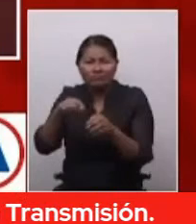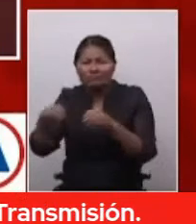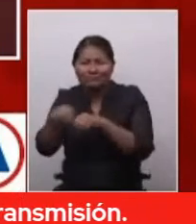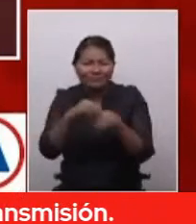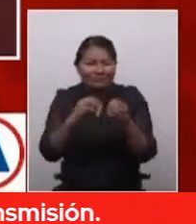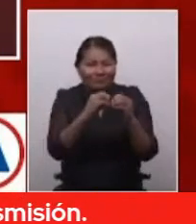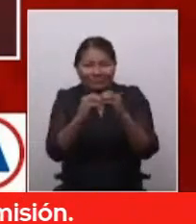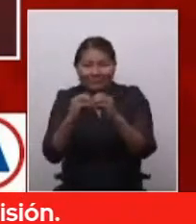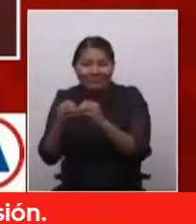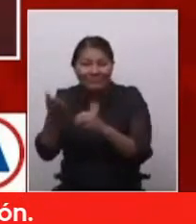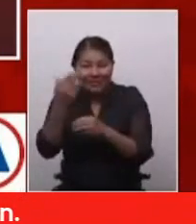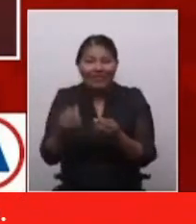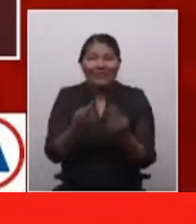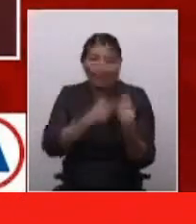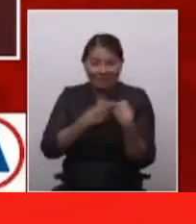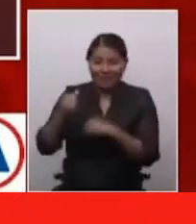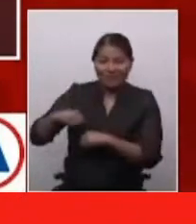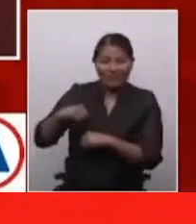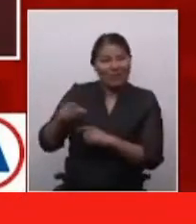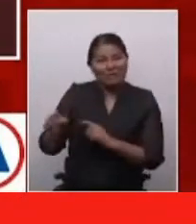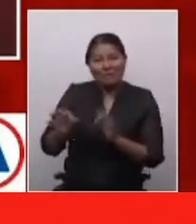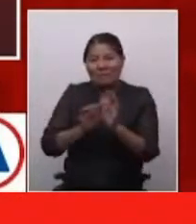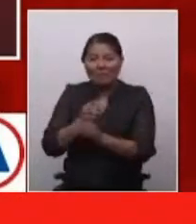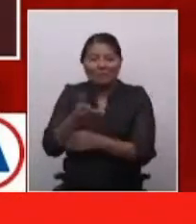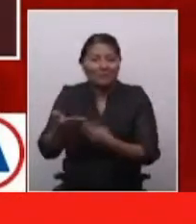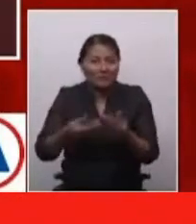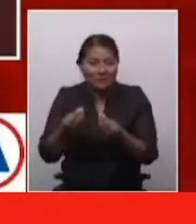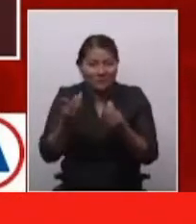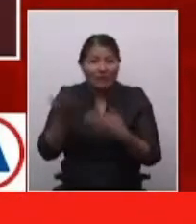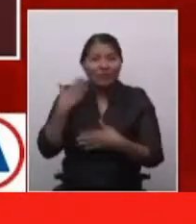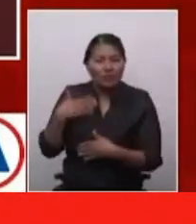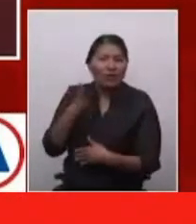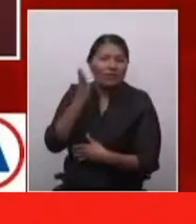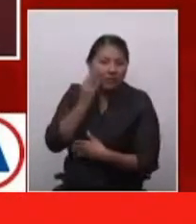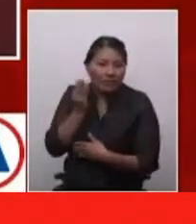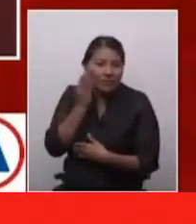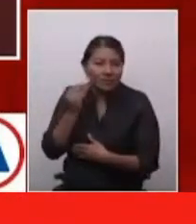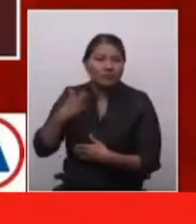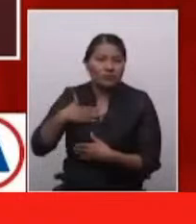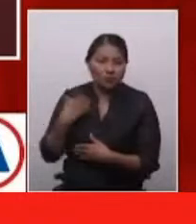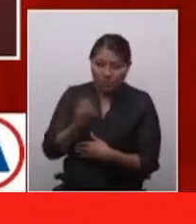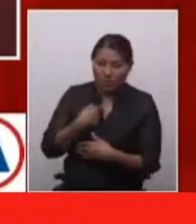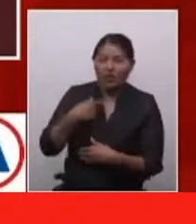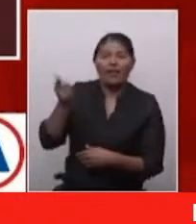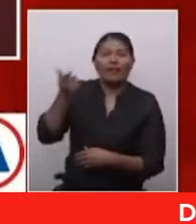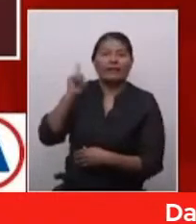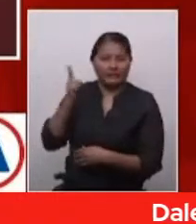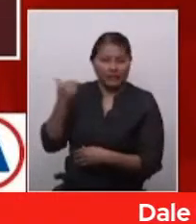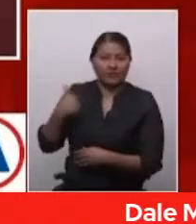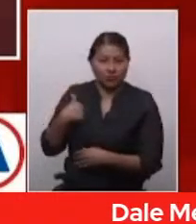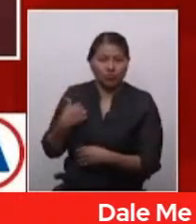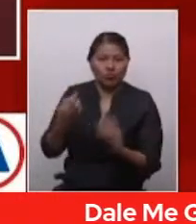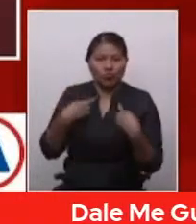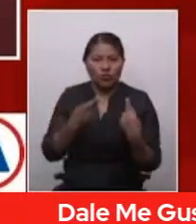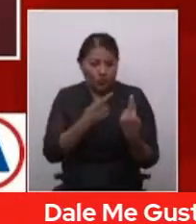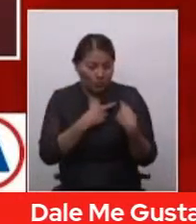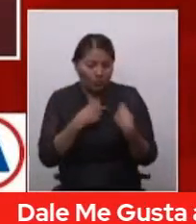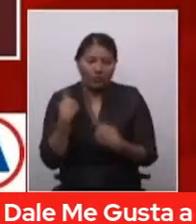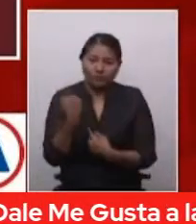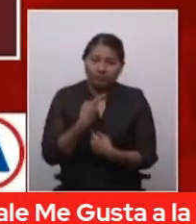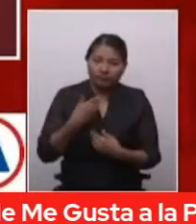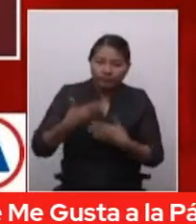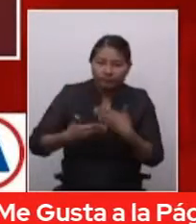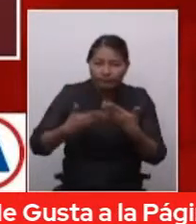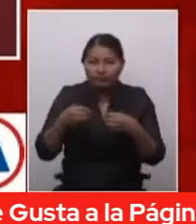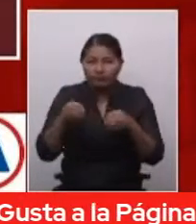correspondían a la Municipalidad de Lima. Nosotros tenemos experiencia, tenemos liderazgo. Y como líderes que somos, nosotros